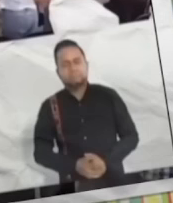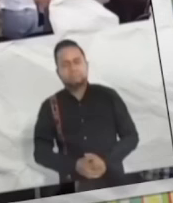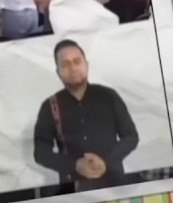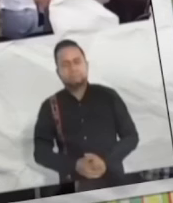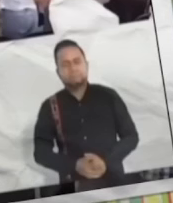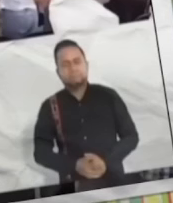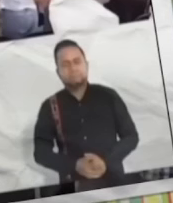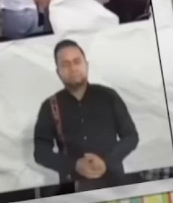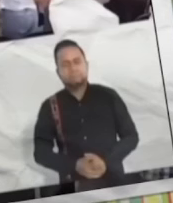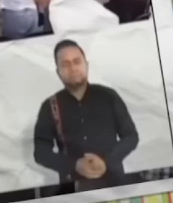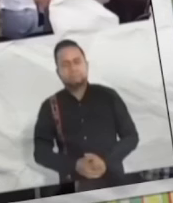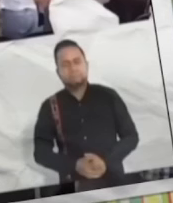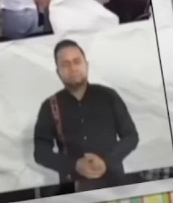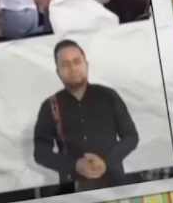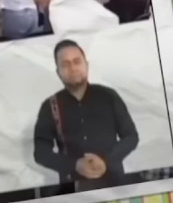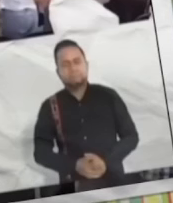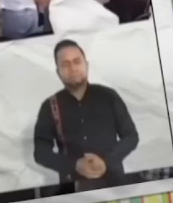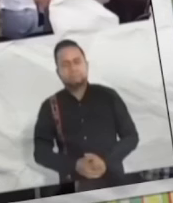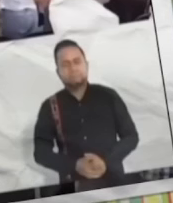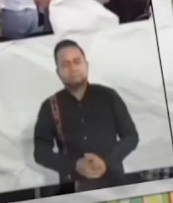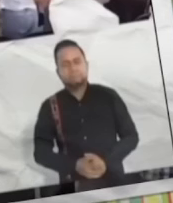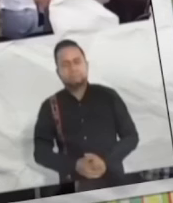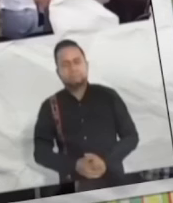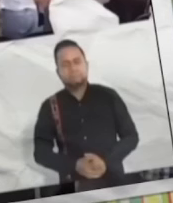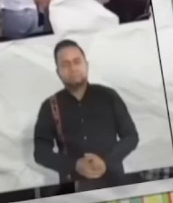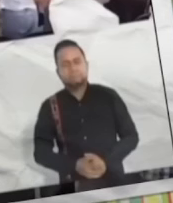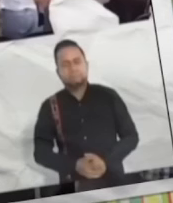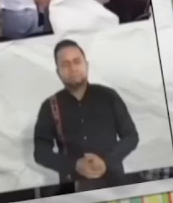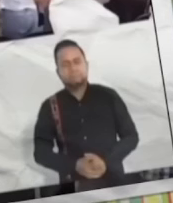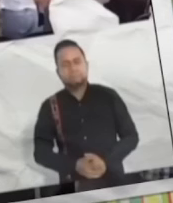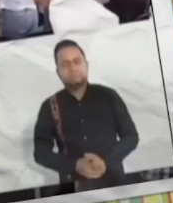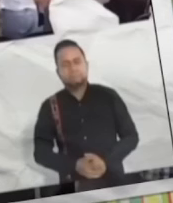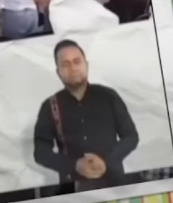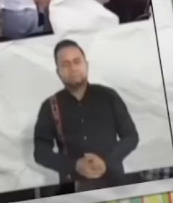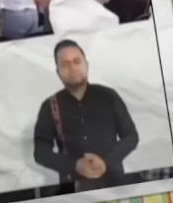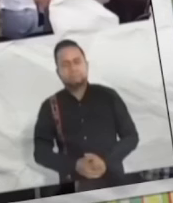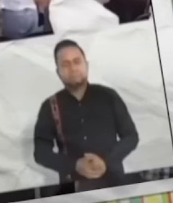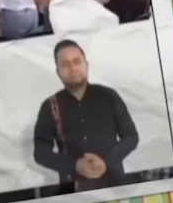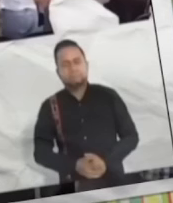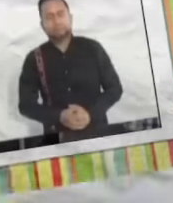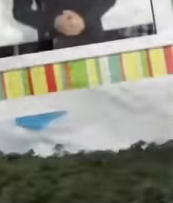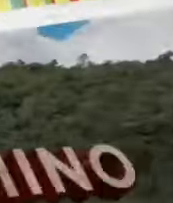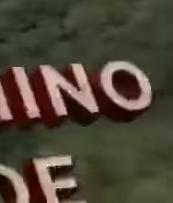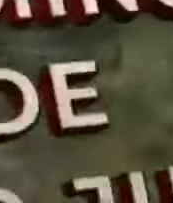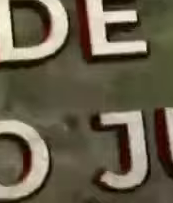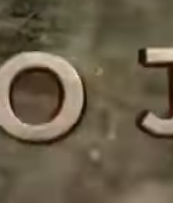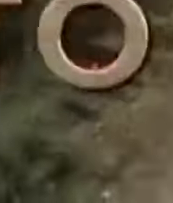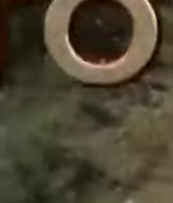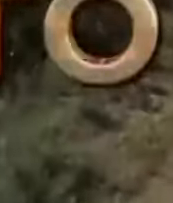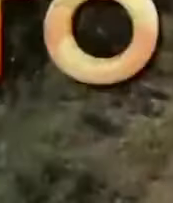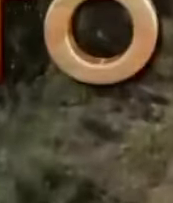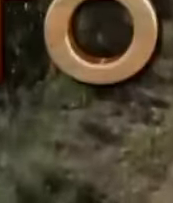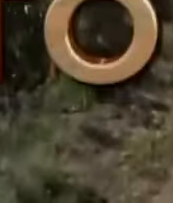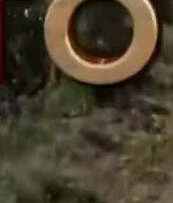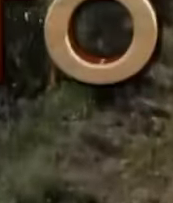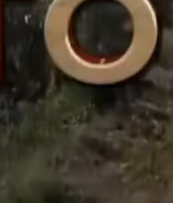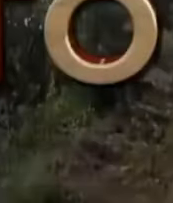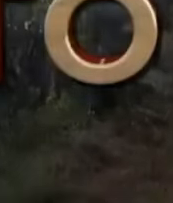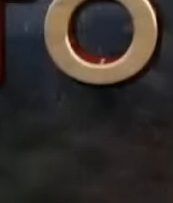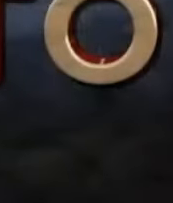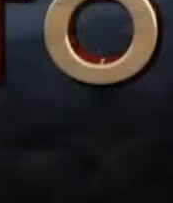odia a AMLO, no sé, y hace cosas muy malas en su vida, porque no, tiene que ser una persona mala. Capaz que me equivoco, ¿no?